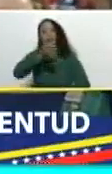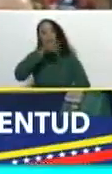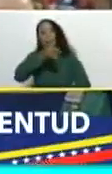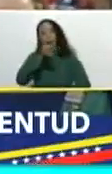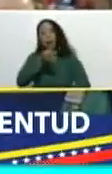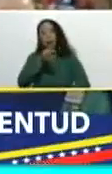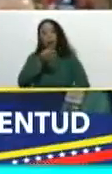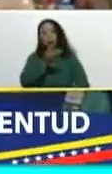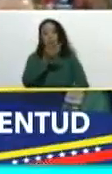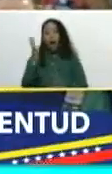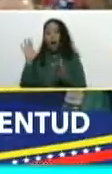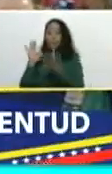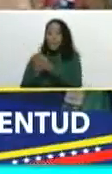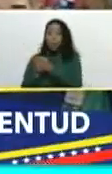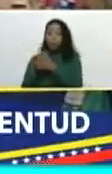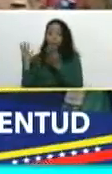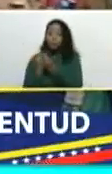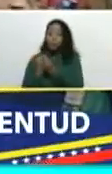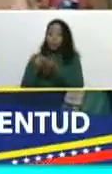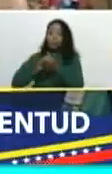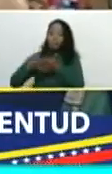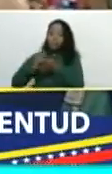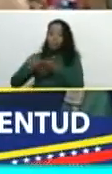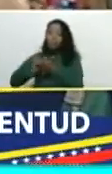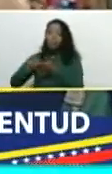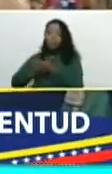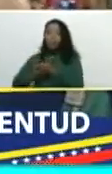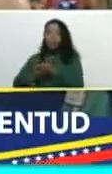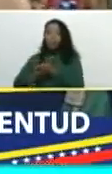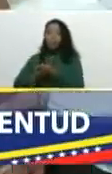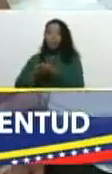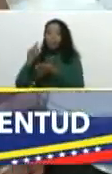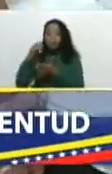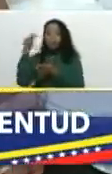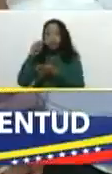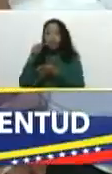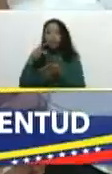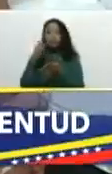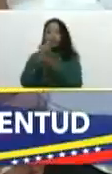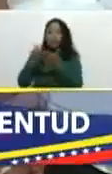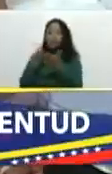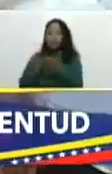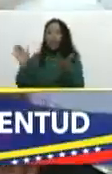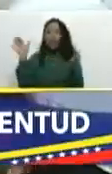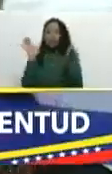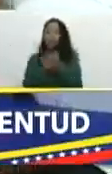Tomen nota, compañero. Tomen nota, compañero.